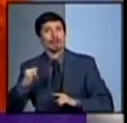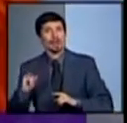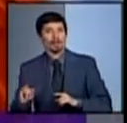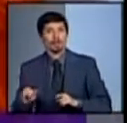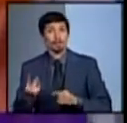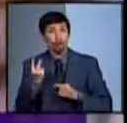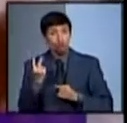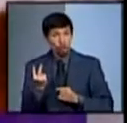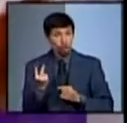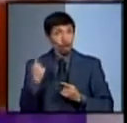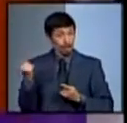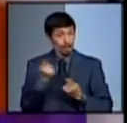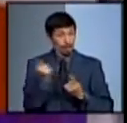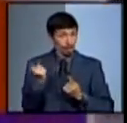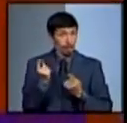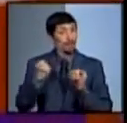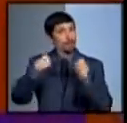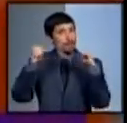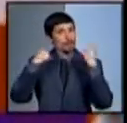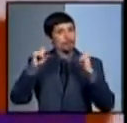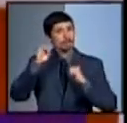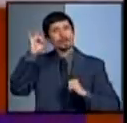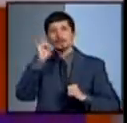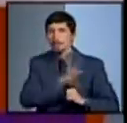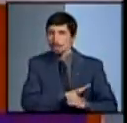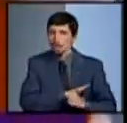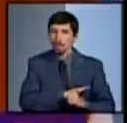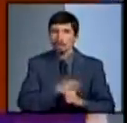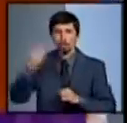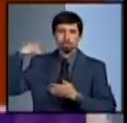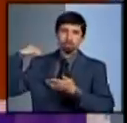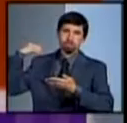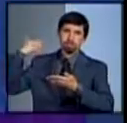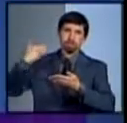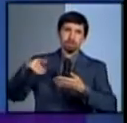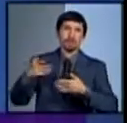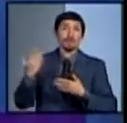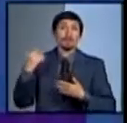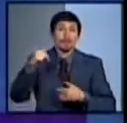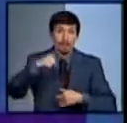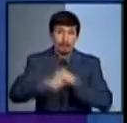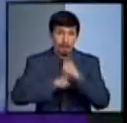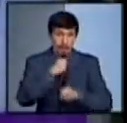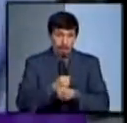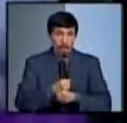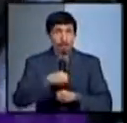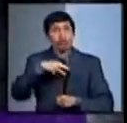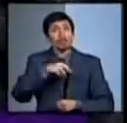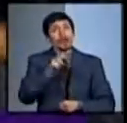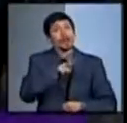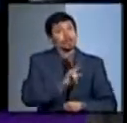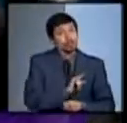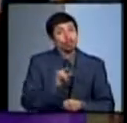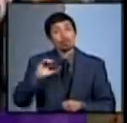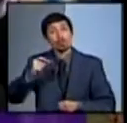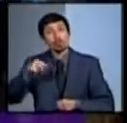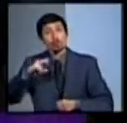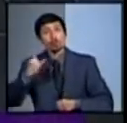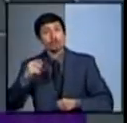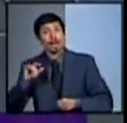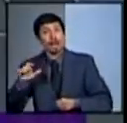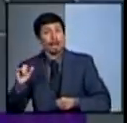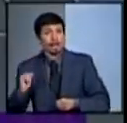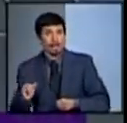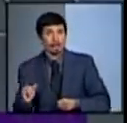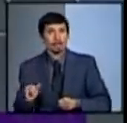Dos de los más grandes deportistas chilenos de todos los tiempos se retiraron este año. Masuí González organizaron sus despedidas del